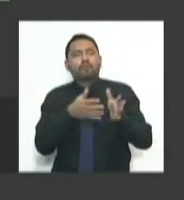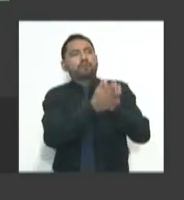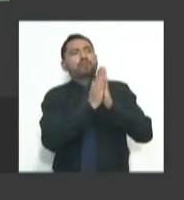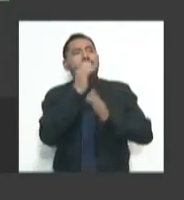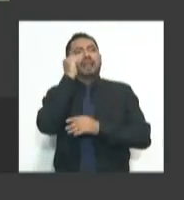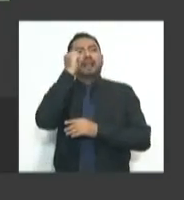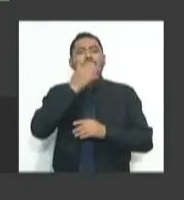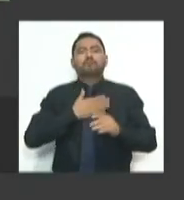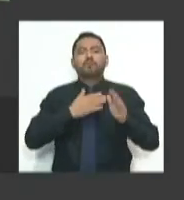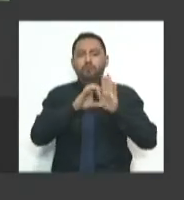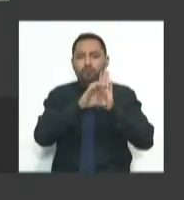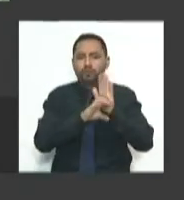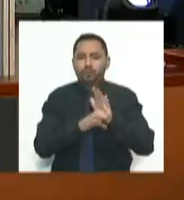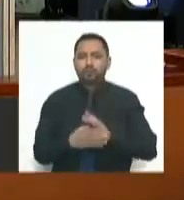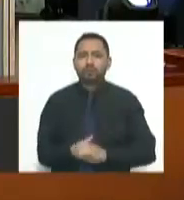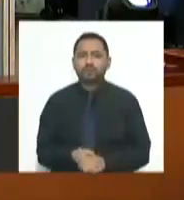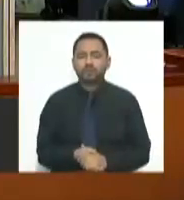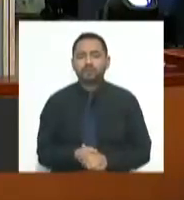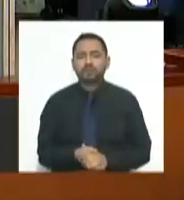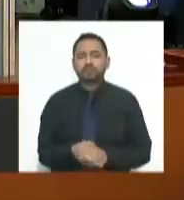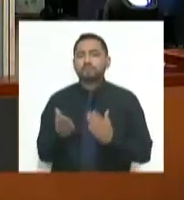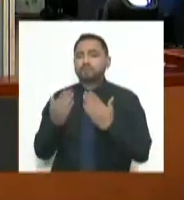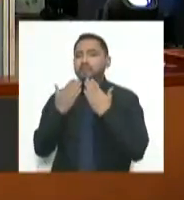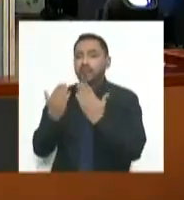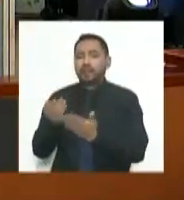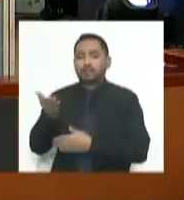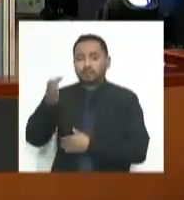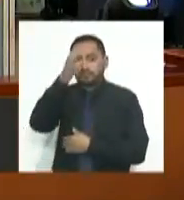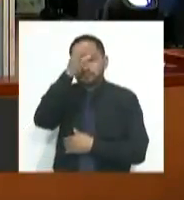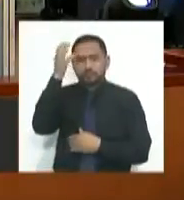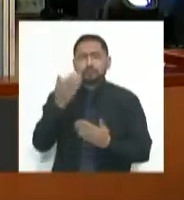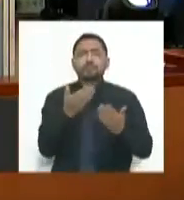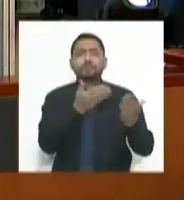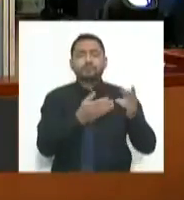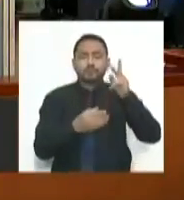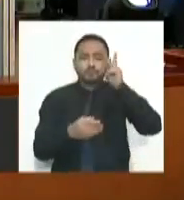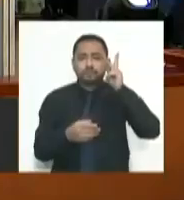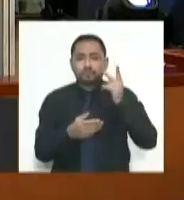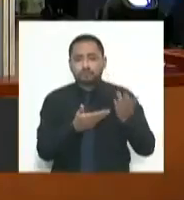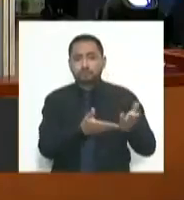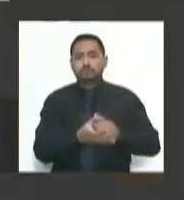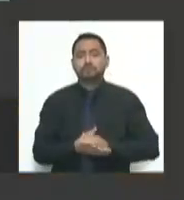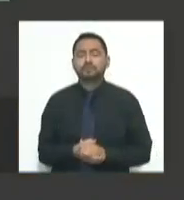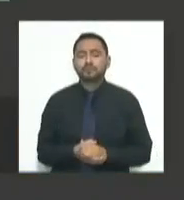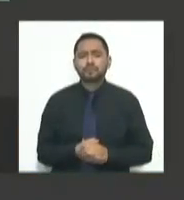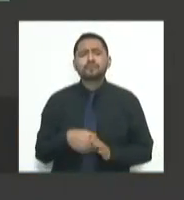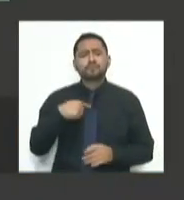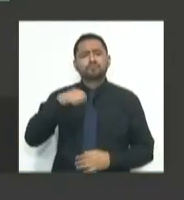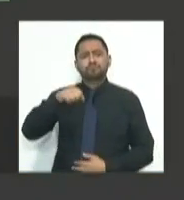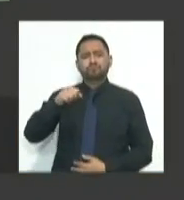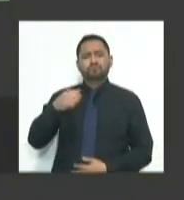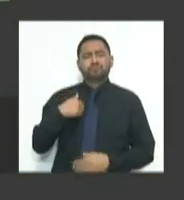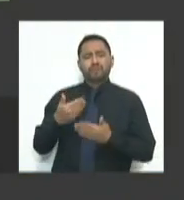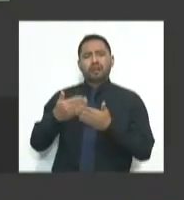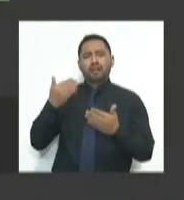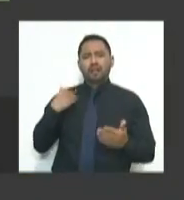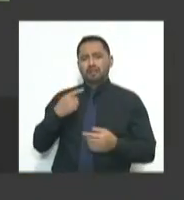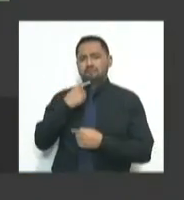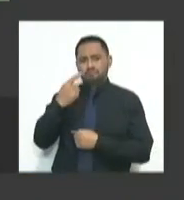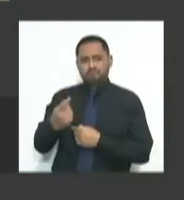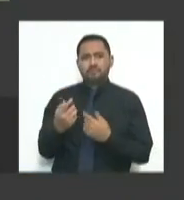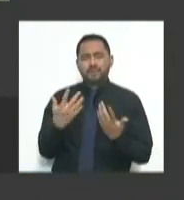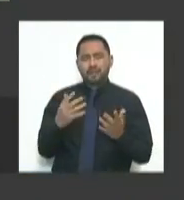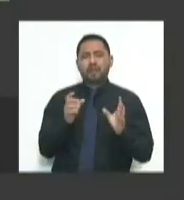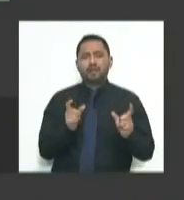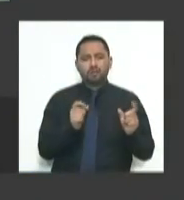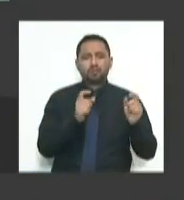mundo exterior y va a pasar los próximos días tratando de convencer hasta el último segundo del último minuto del último día hasta el 6 de